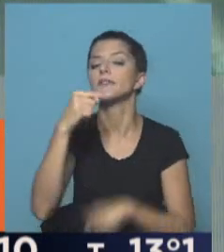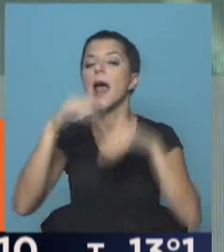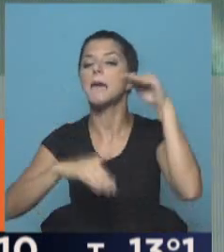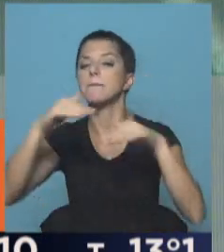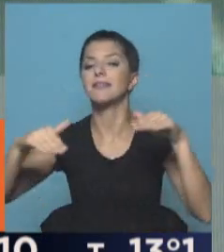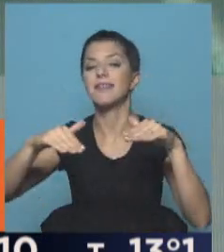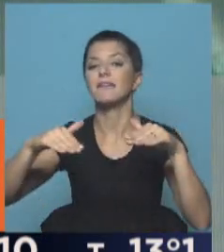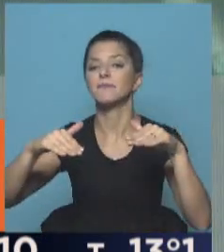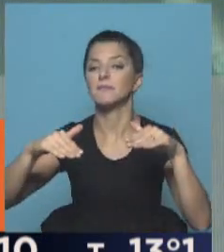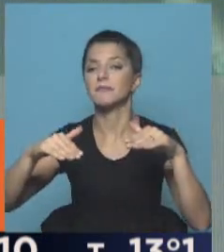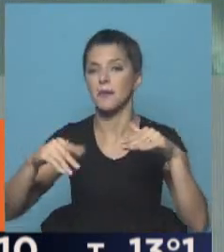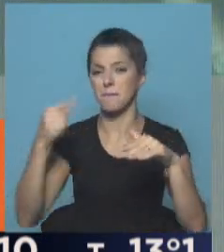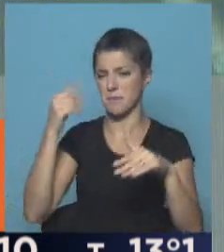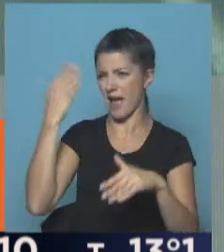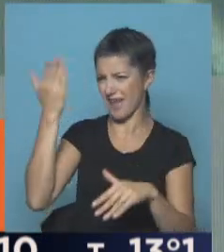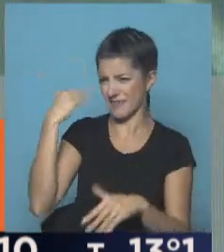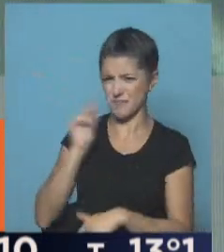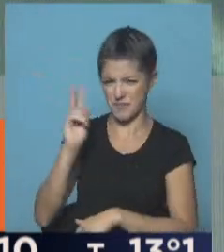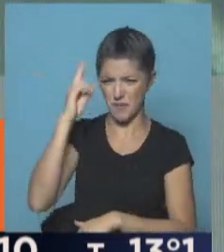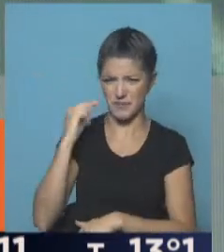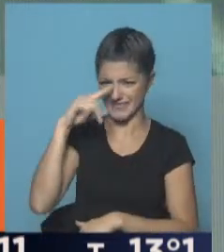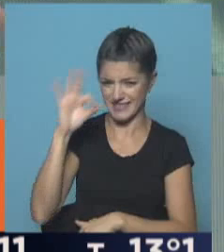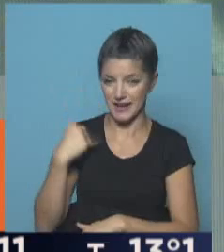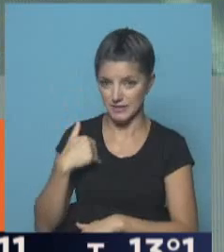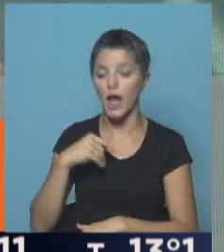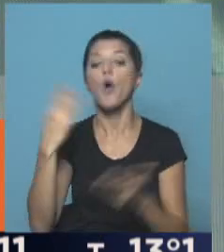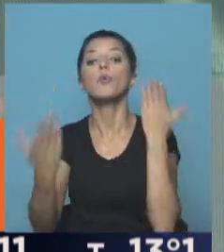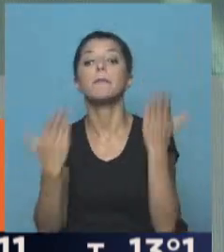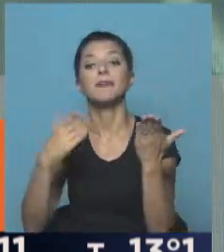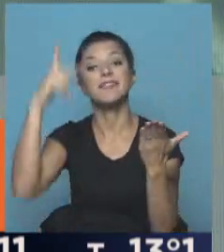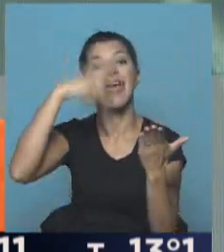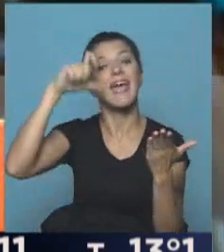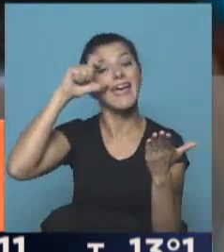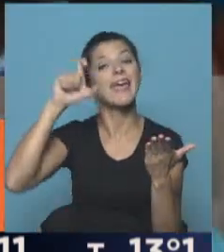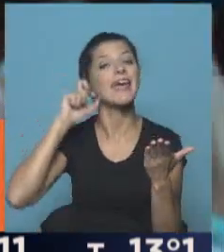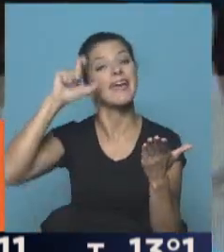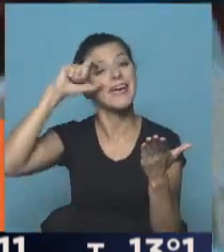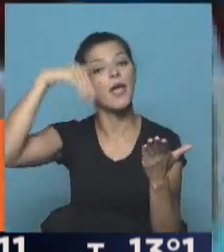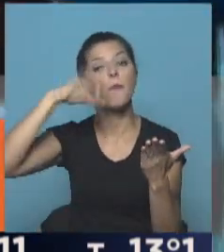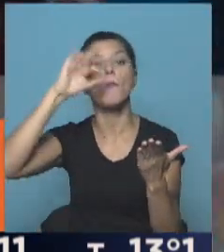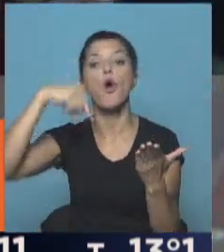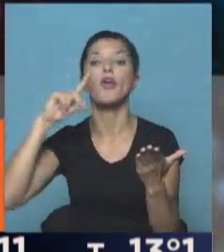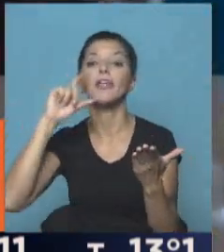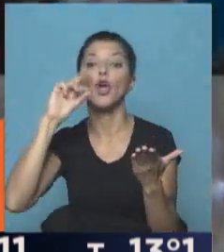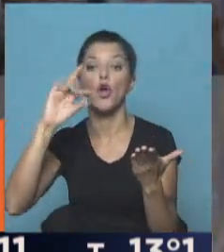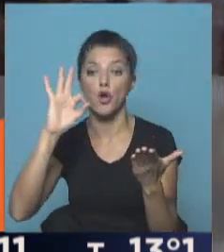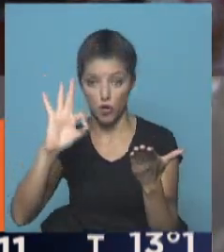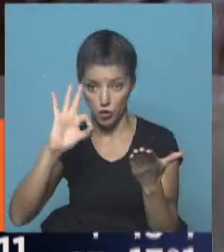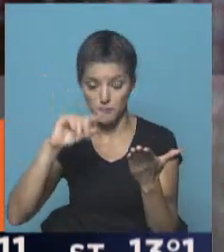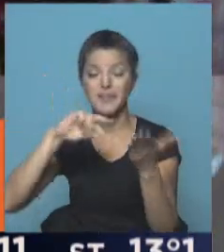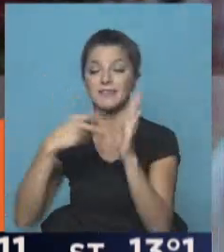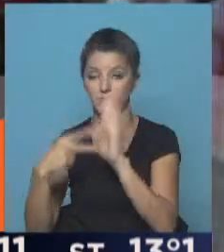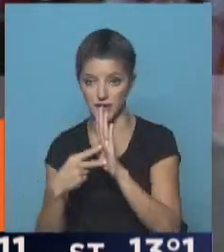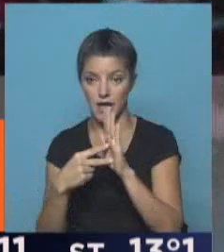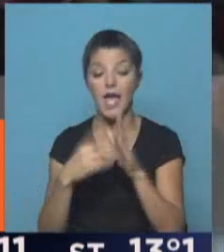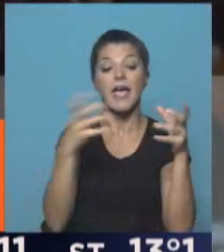la Argentina de los 70, y lo que decía Portantiero, un empate hegemónico es cuando ninguno de los dos grupos en los que se divide la sociedad logra imponerse sobre el otro, pero sí